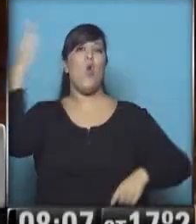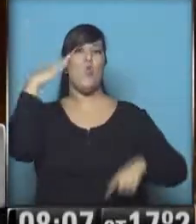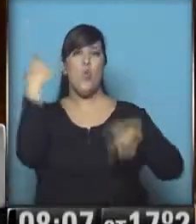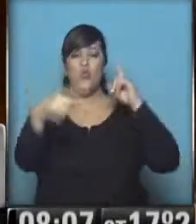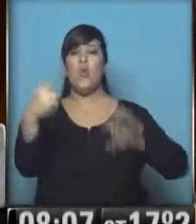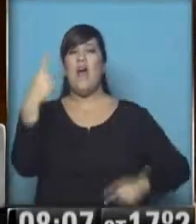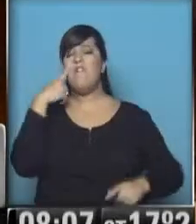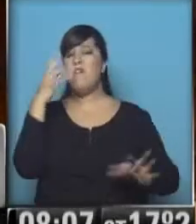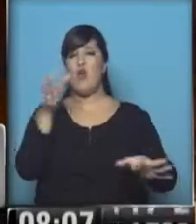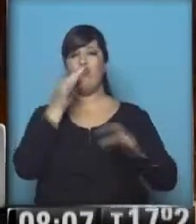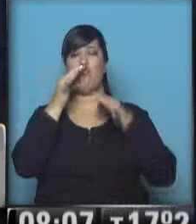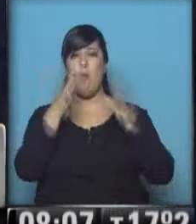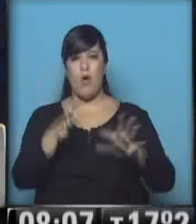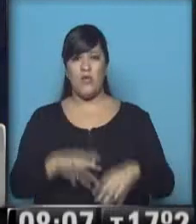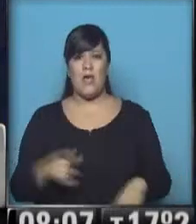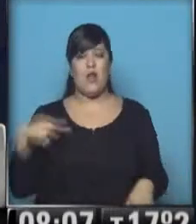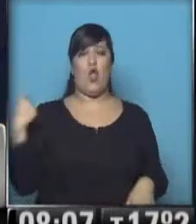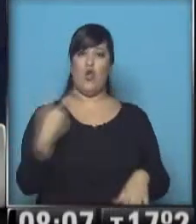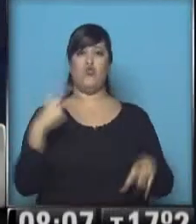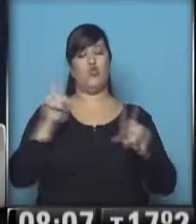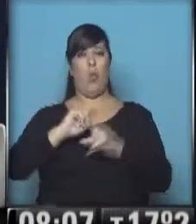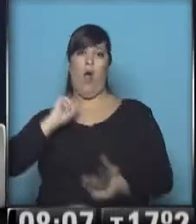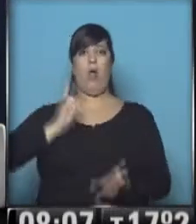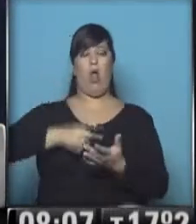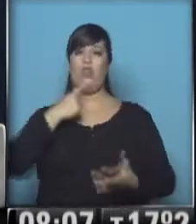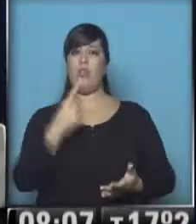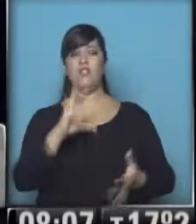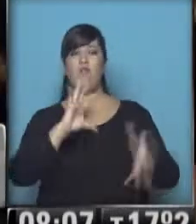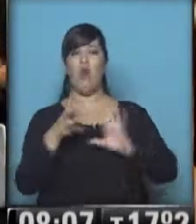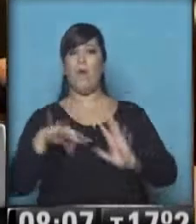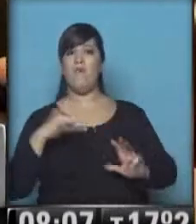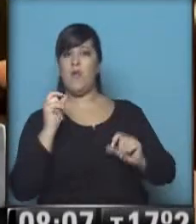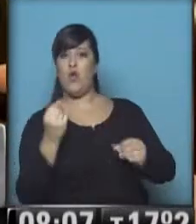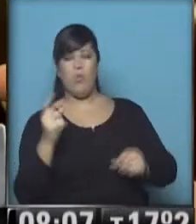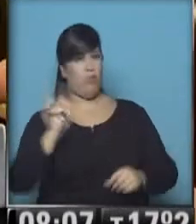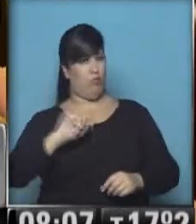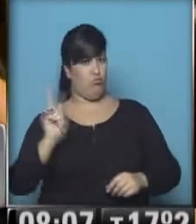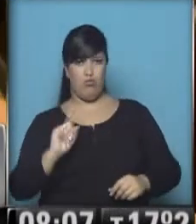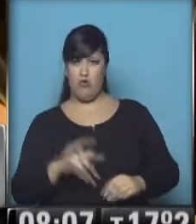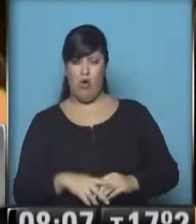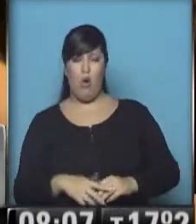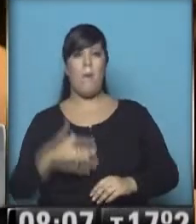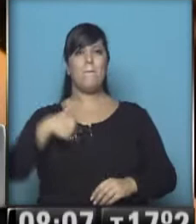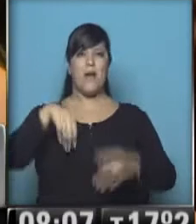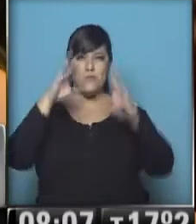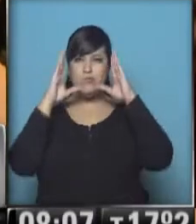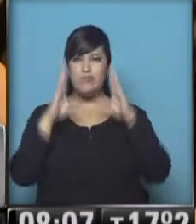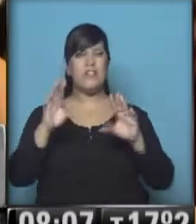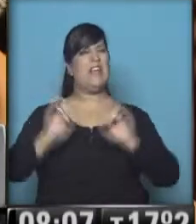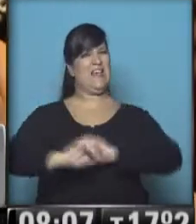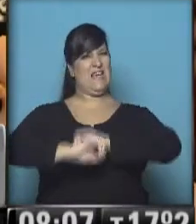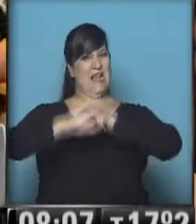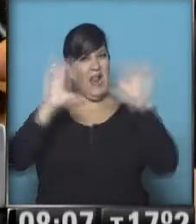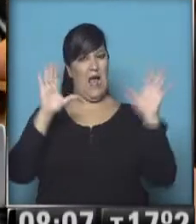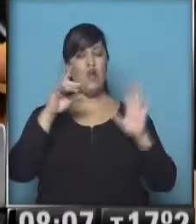quiere nosotros no somos los que tenemos que decirle cómo deben vivir tiene un enfoque muy claro en